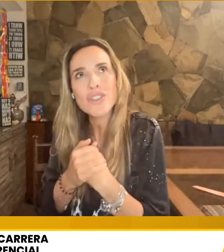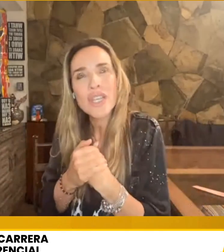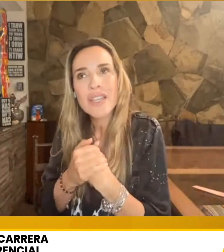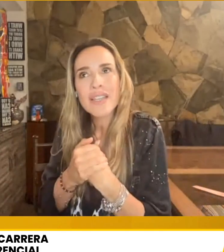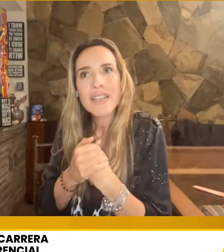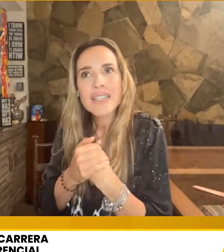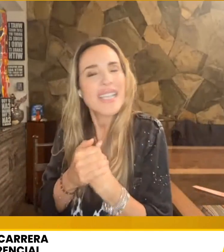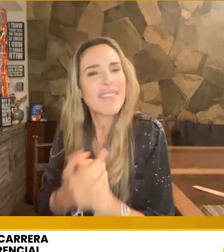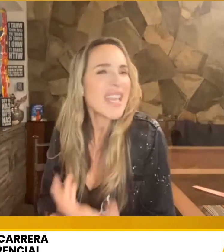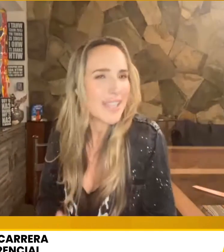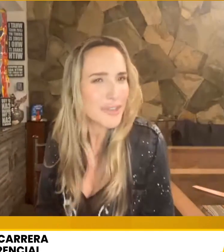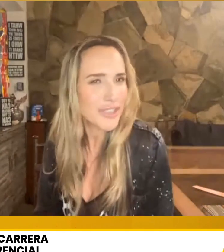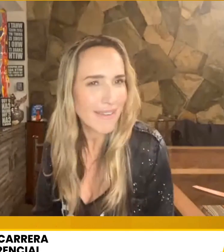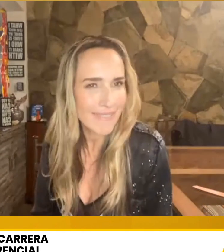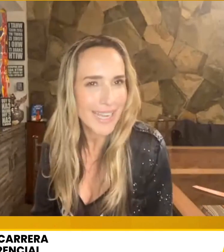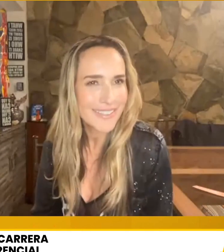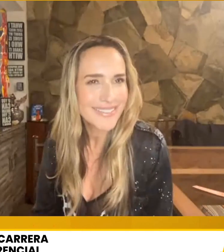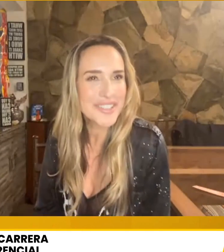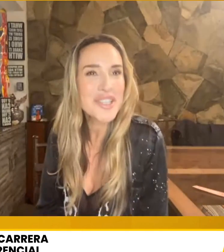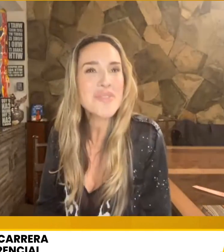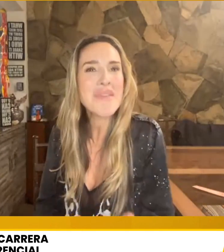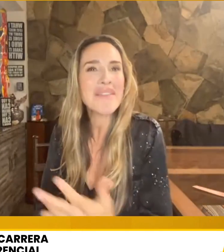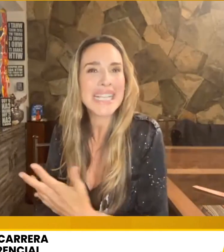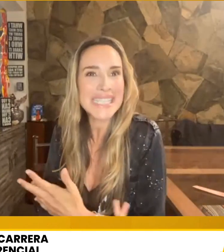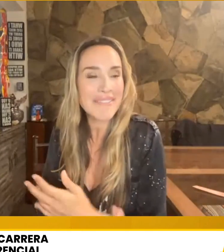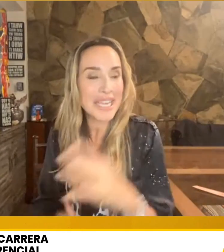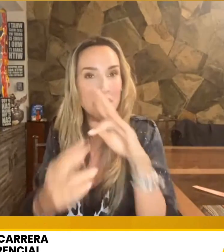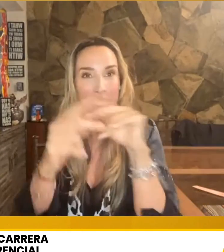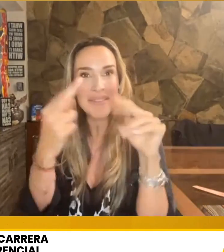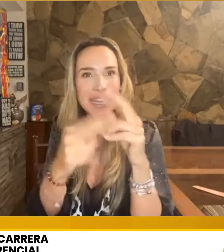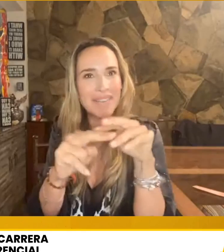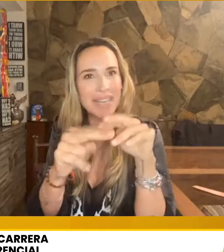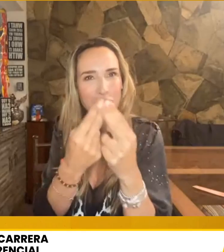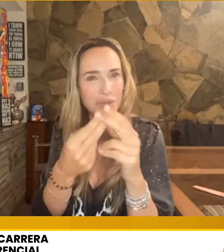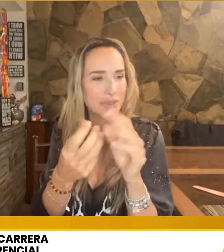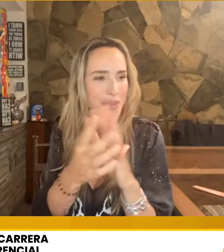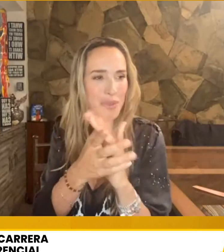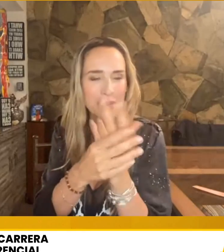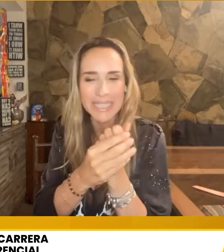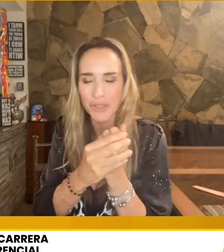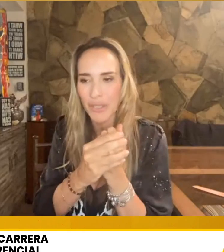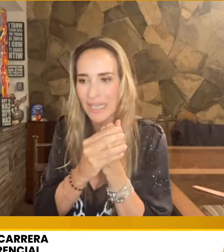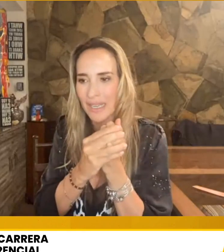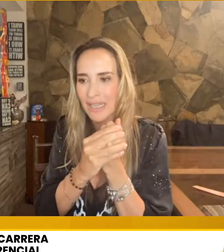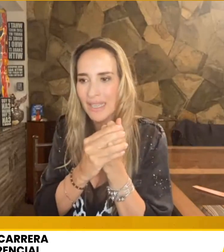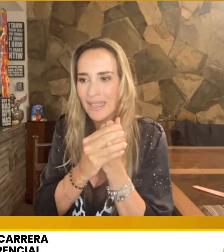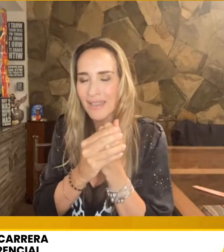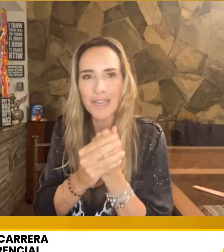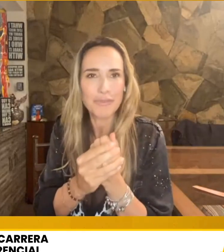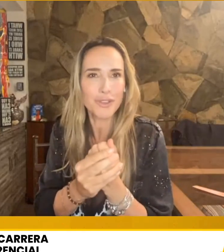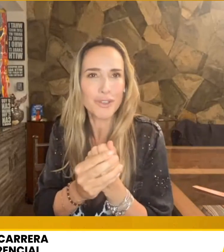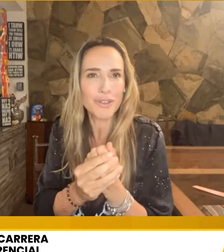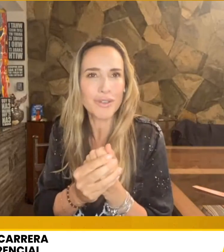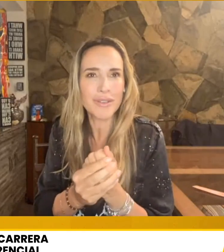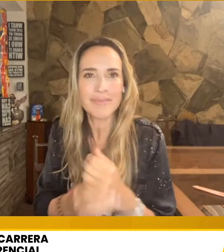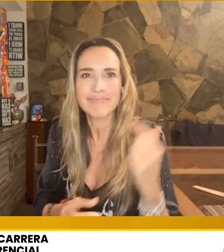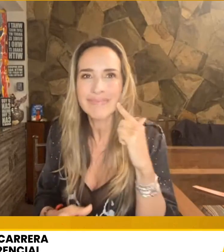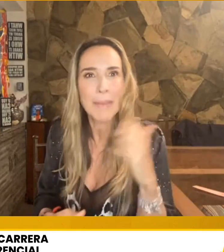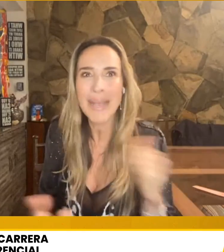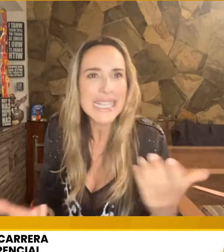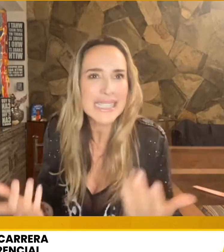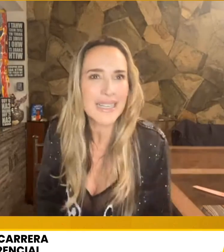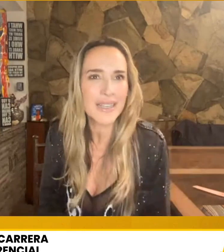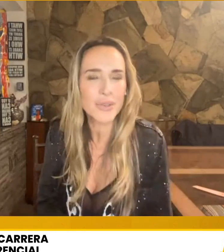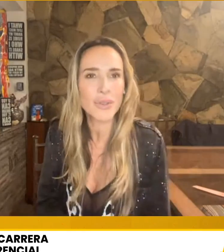los niños sabían que yo no estaba bien. Y entonces ellos me abrazaban y lo que me iban hablando con sus manitos era, en el